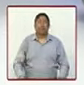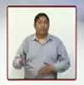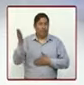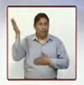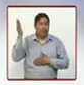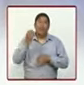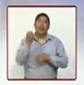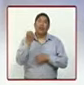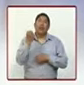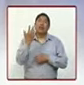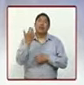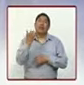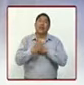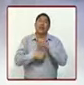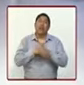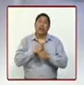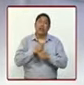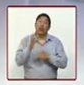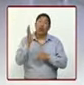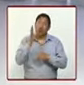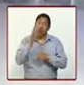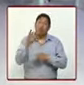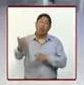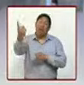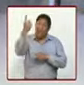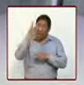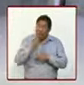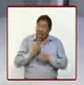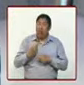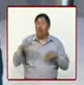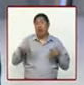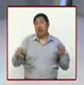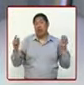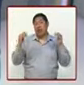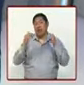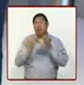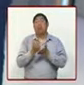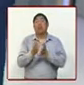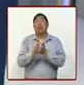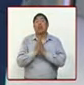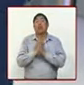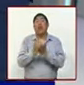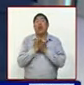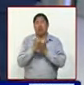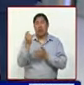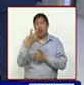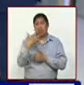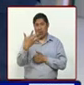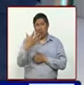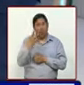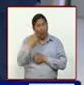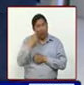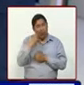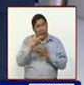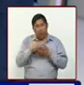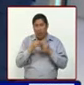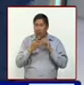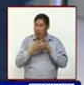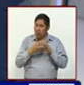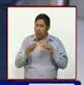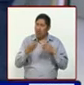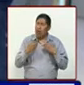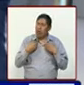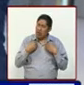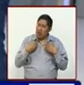Griselda, 15 años, su madre llegó desesperada a la red Bolivisión para pedir apoyo. Vamos a conocer más sobre esta historia junto a José Irusta,